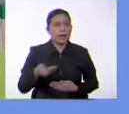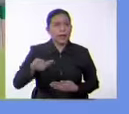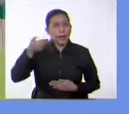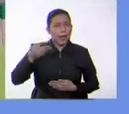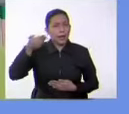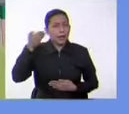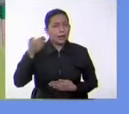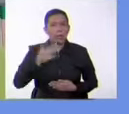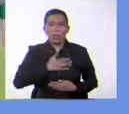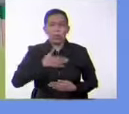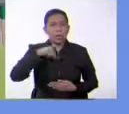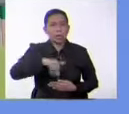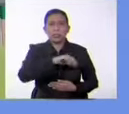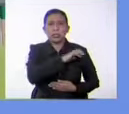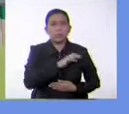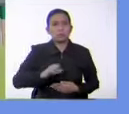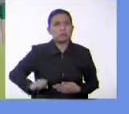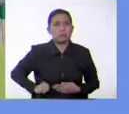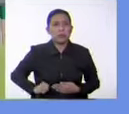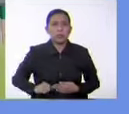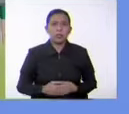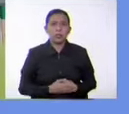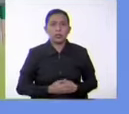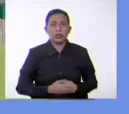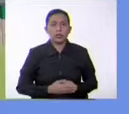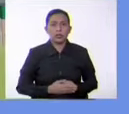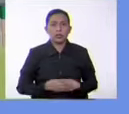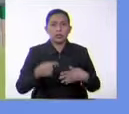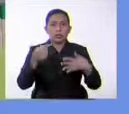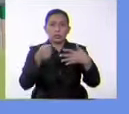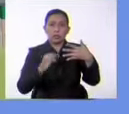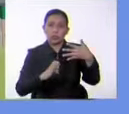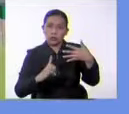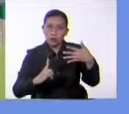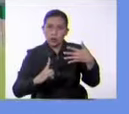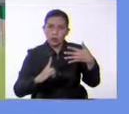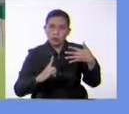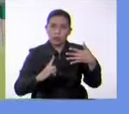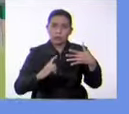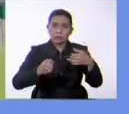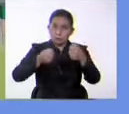en El Salvador, en el Código Penal, ningún instrumento que